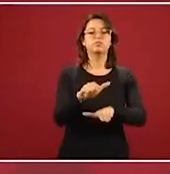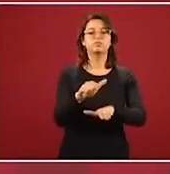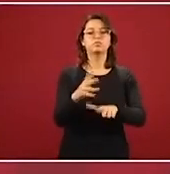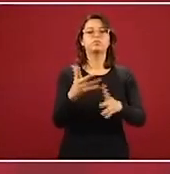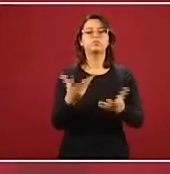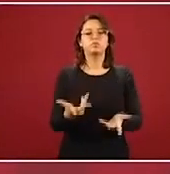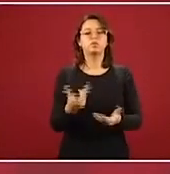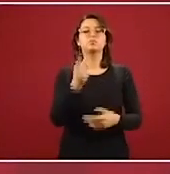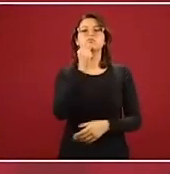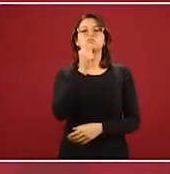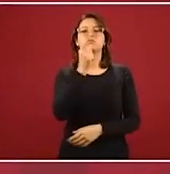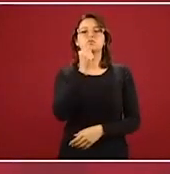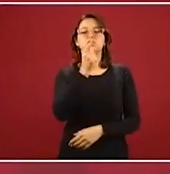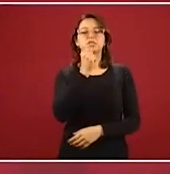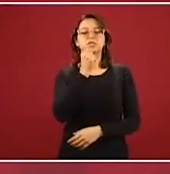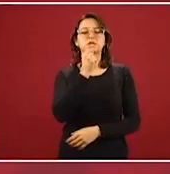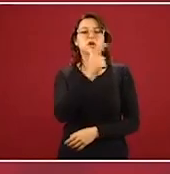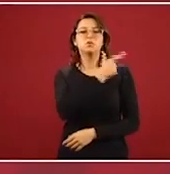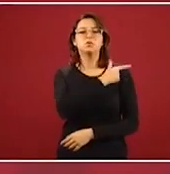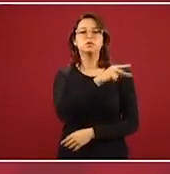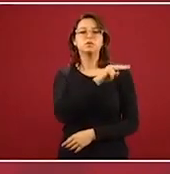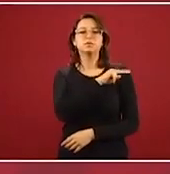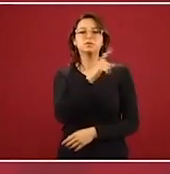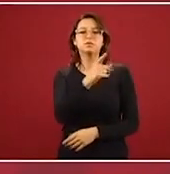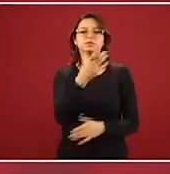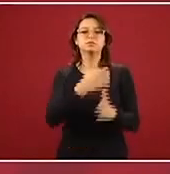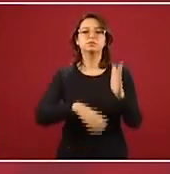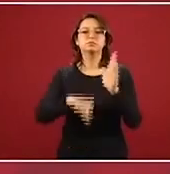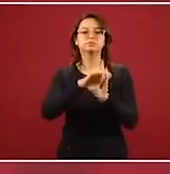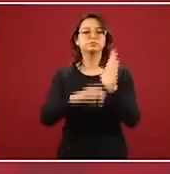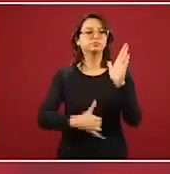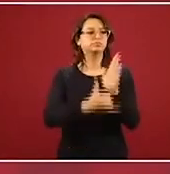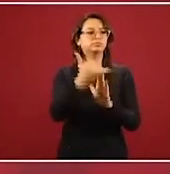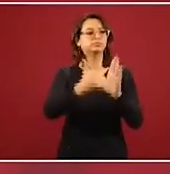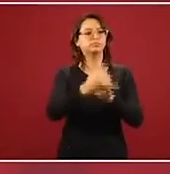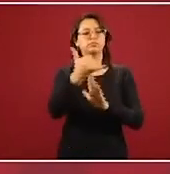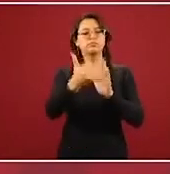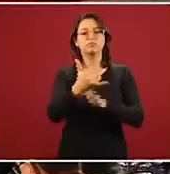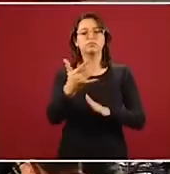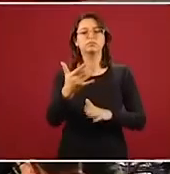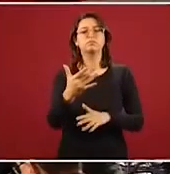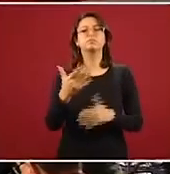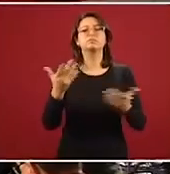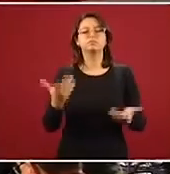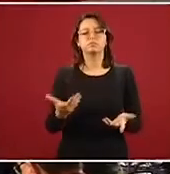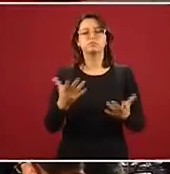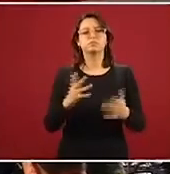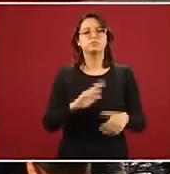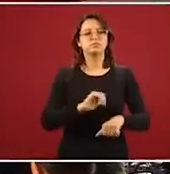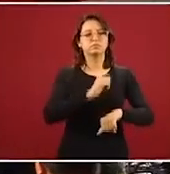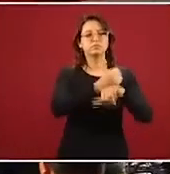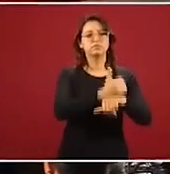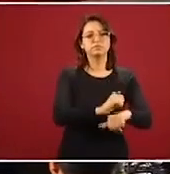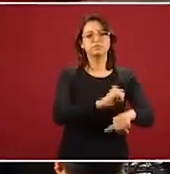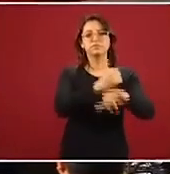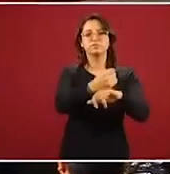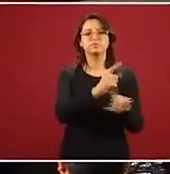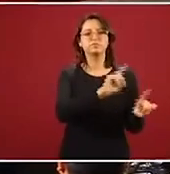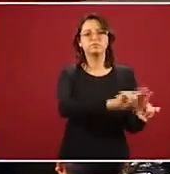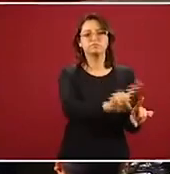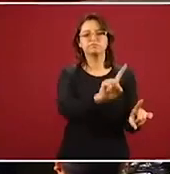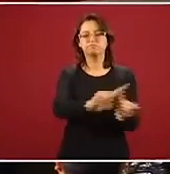los cuarteles que se están construyendo de la Guardia Nacional. Se acompaña aquí